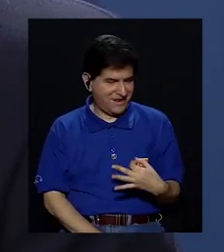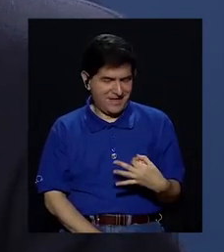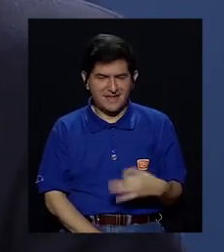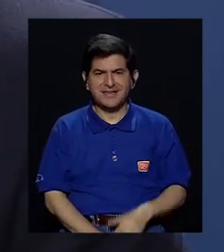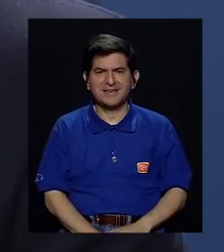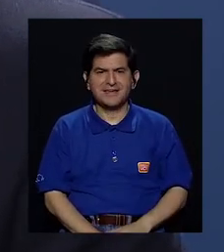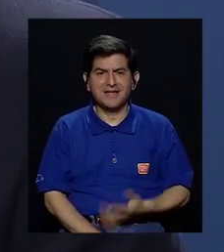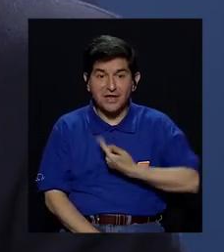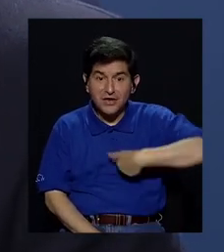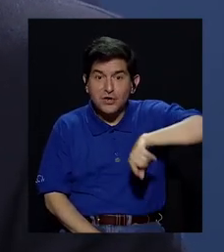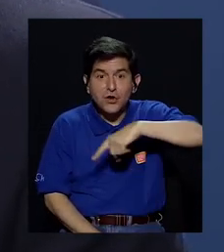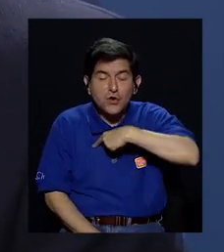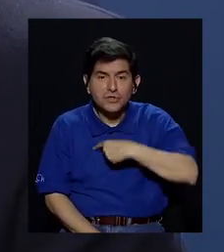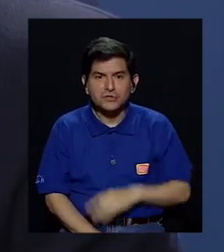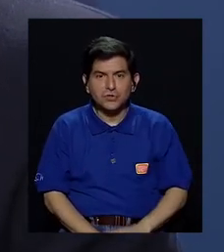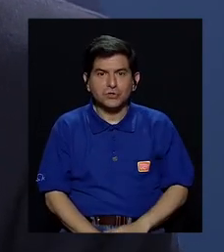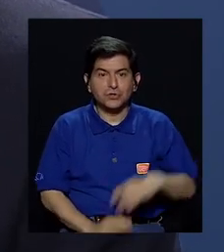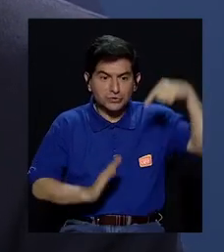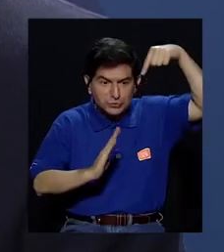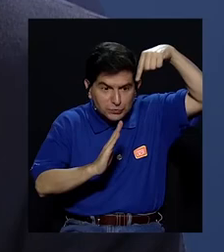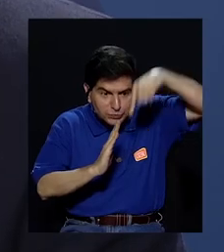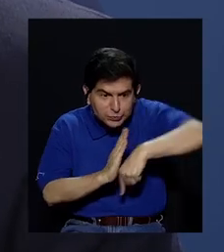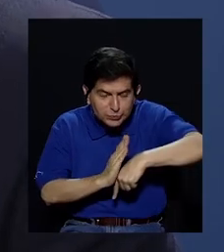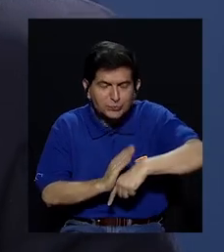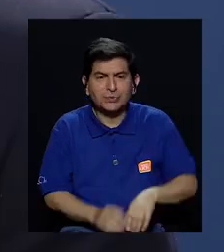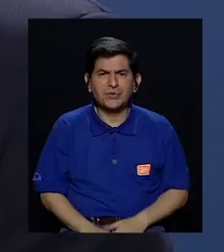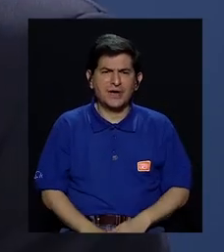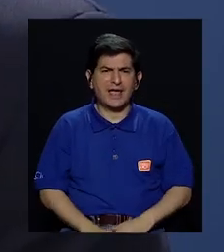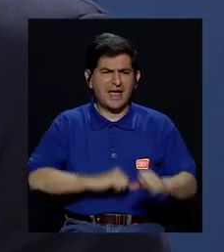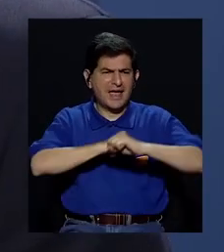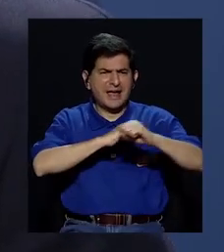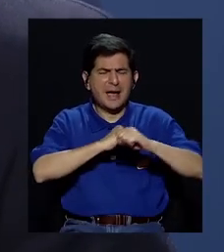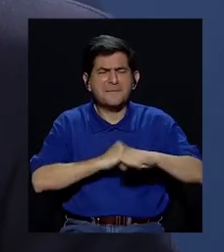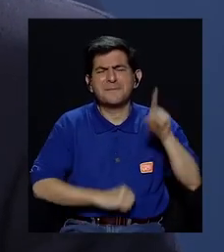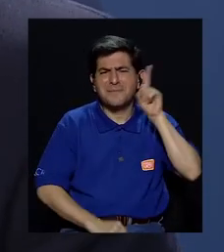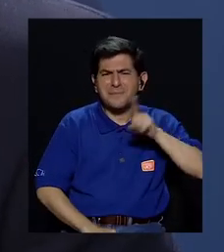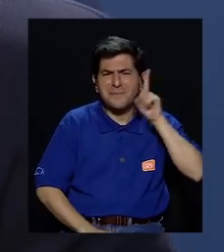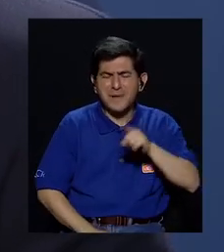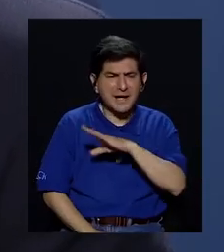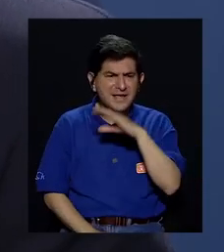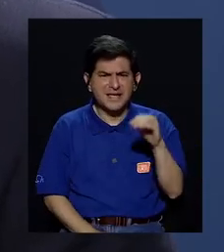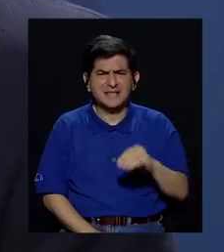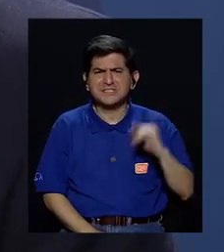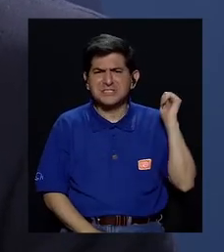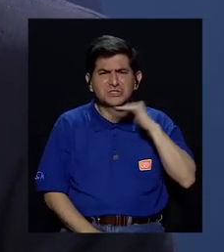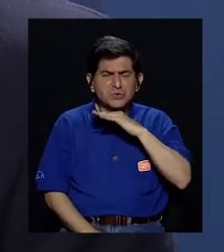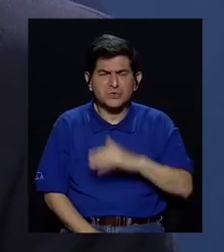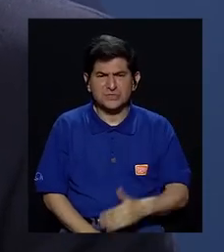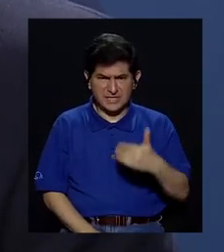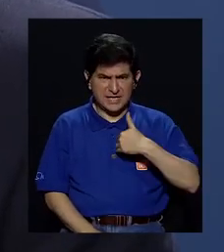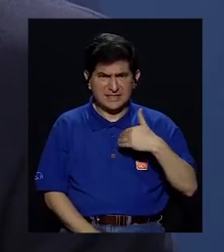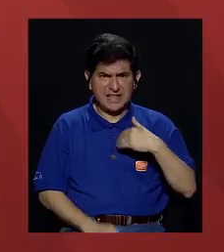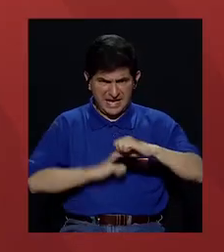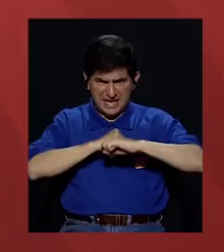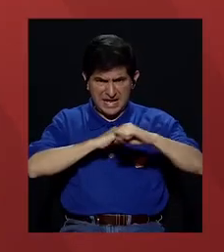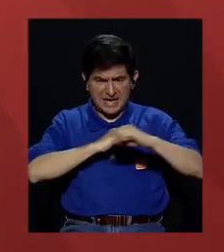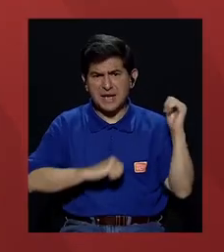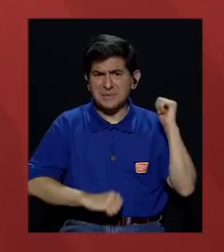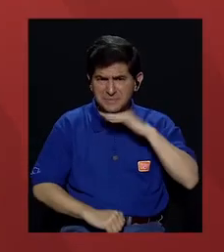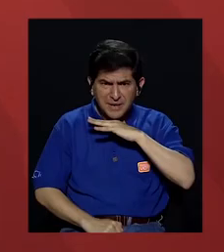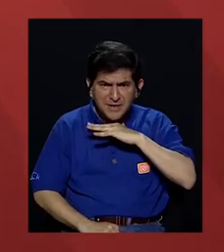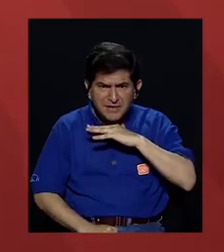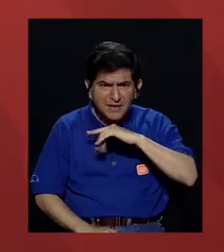que fuera vamos a irnos tan de cabeza en campañas difamatorias campaña sucia cielo que hemos tenido hemos tenido la campaña sucia